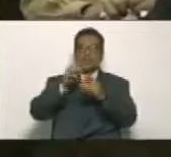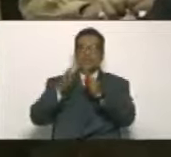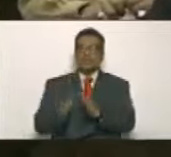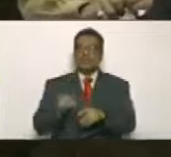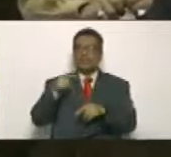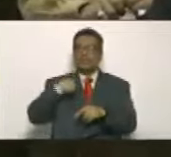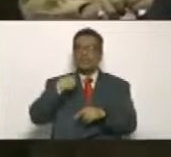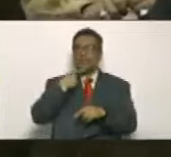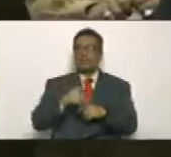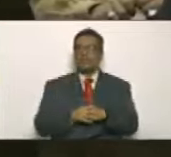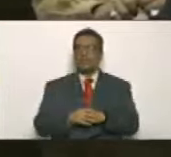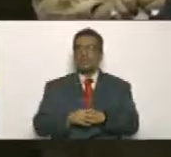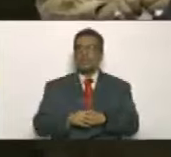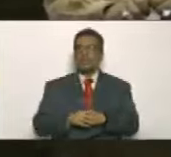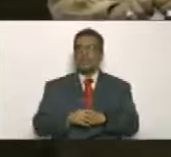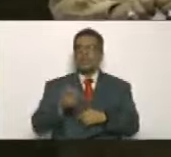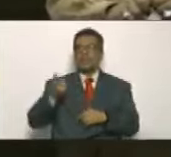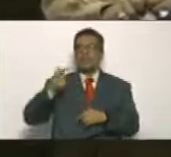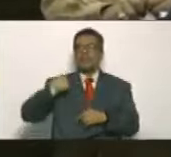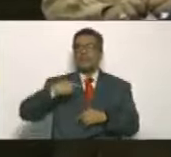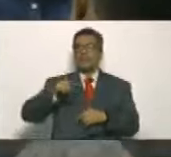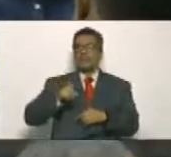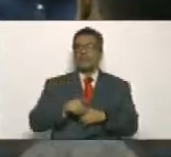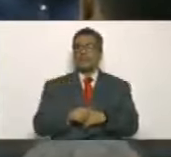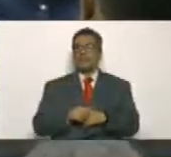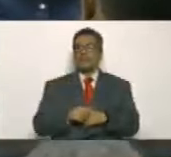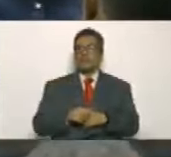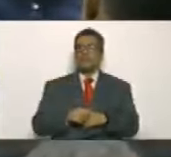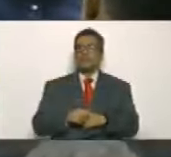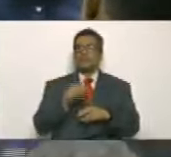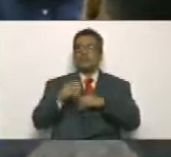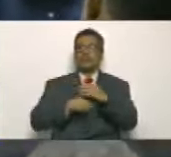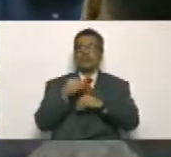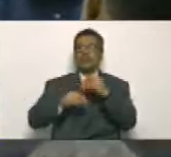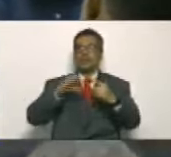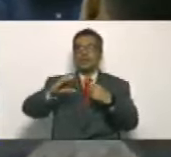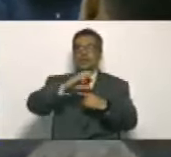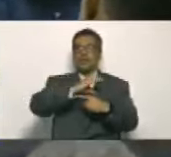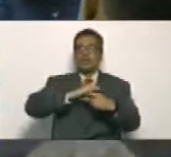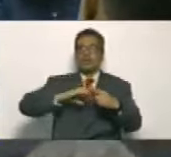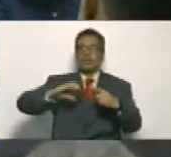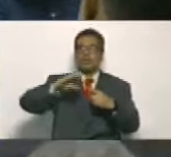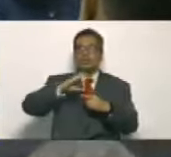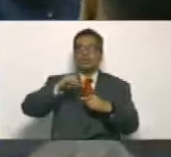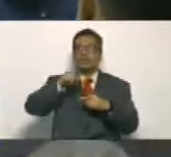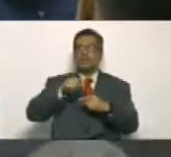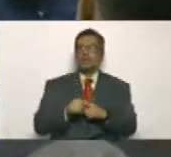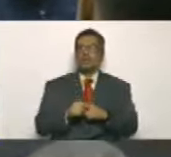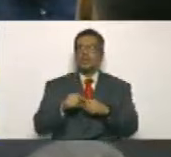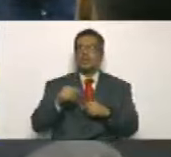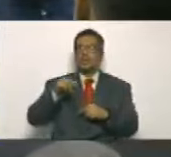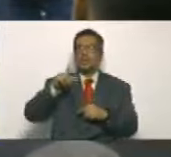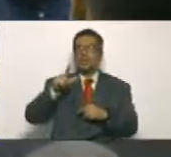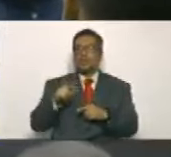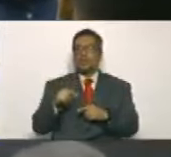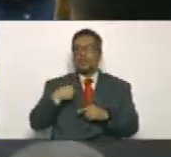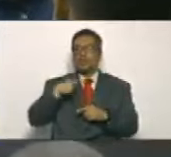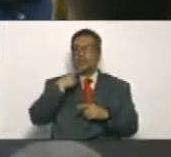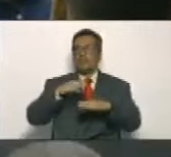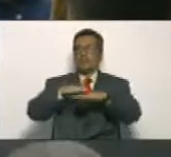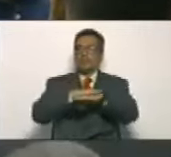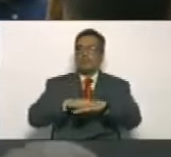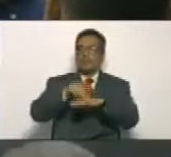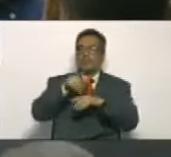Nos llaman de que tenemos que ser como la cultura occidental, la cultura arijuna. Me